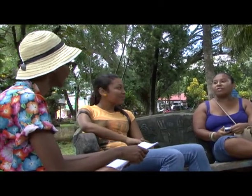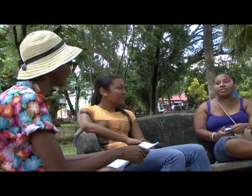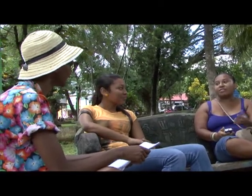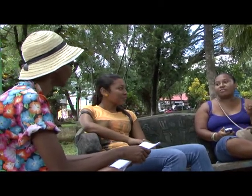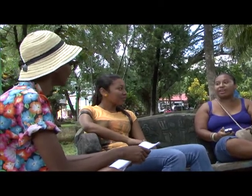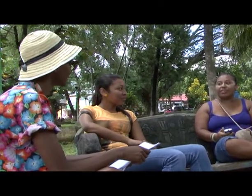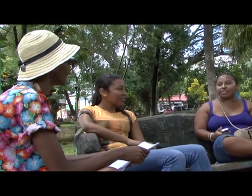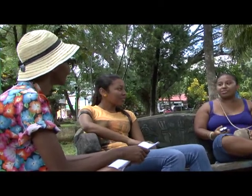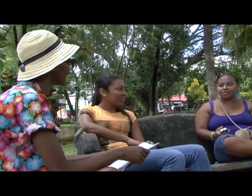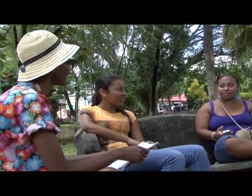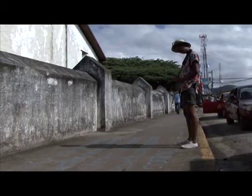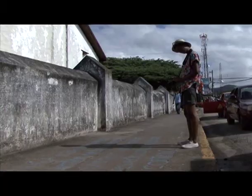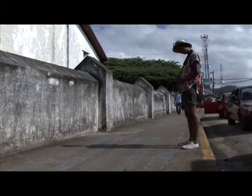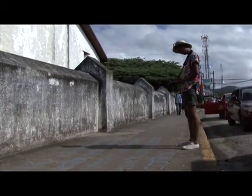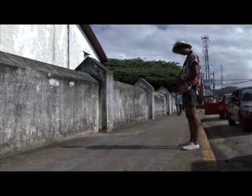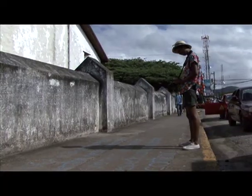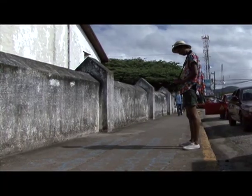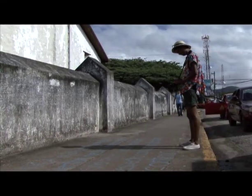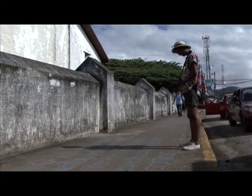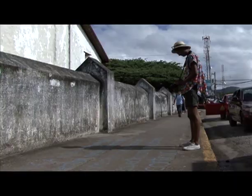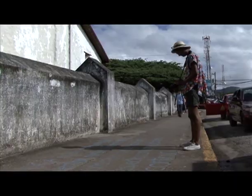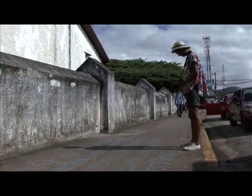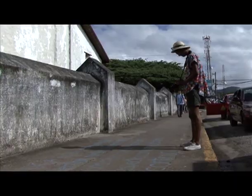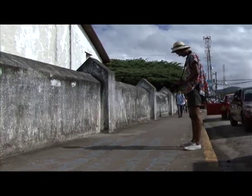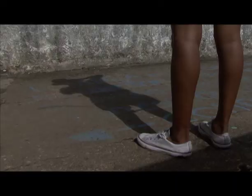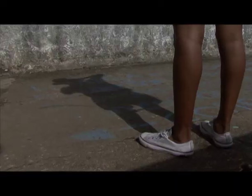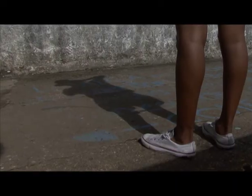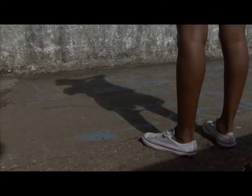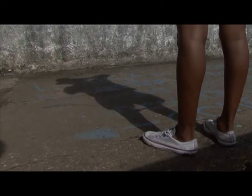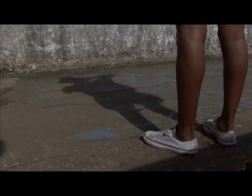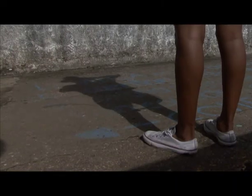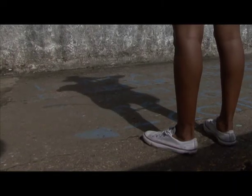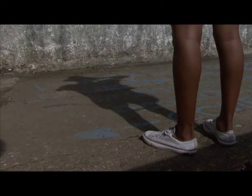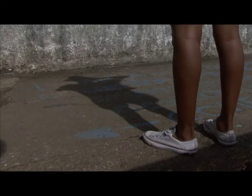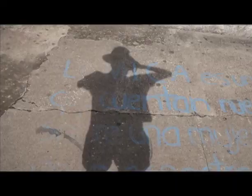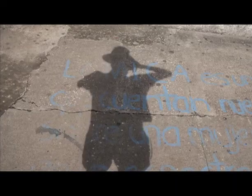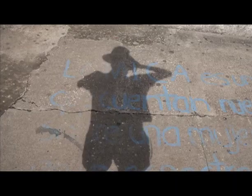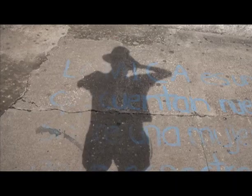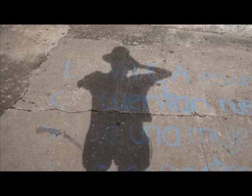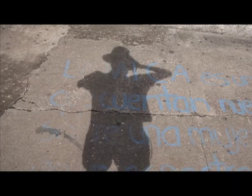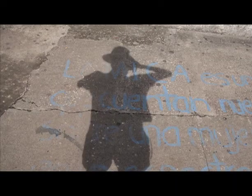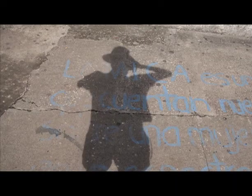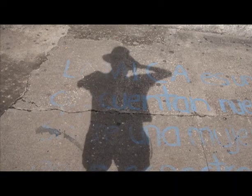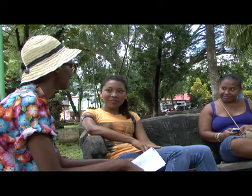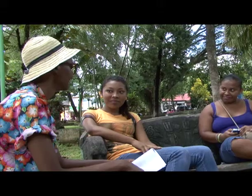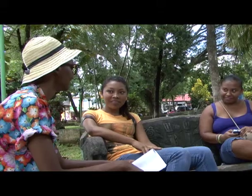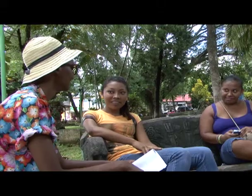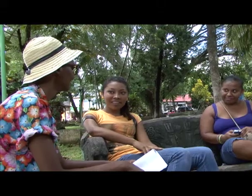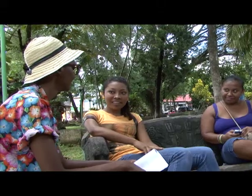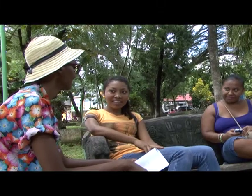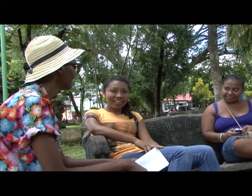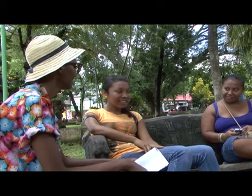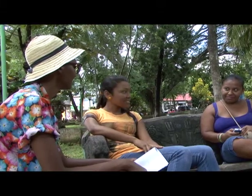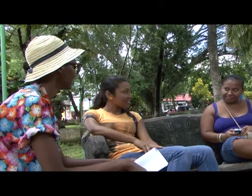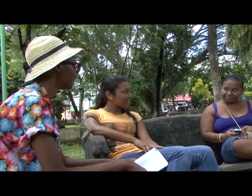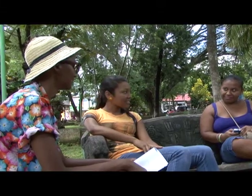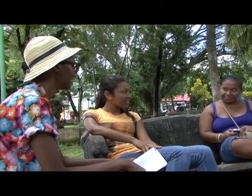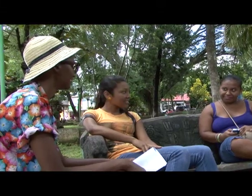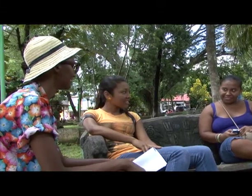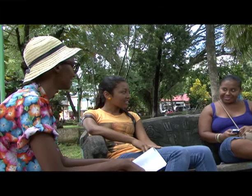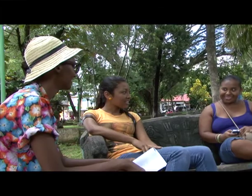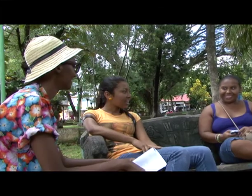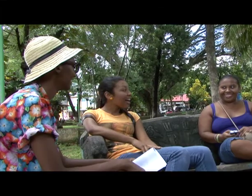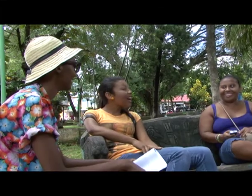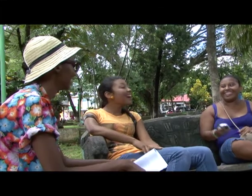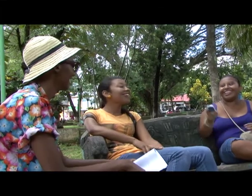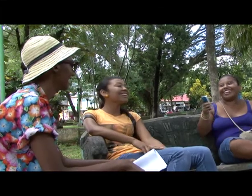vez no sabemos el significado de las cosas. Ajá. O de dónde viene. Y si no es dinga, no han escuchado. Si no es dinga, es